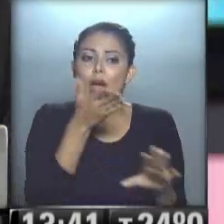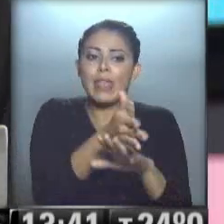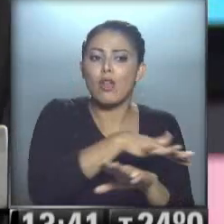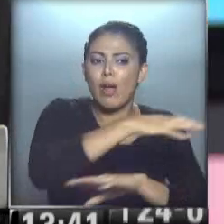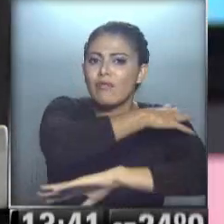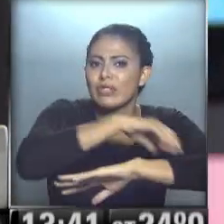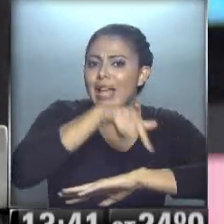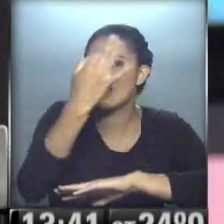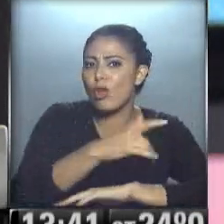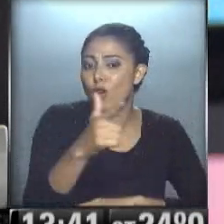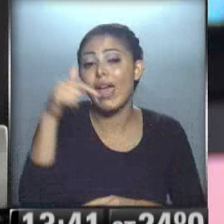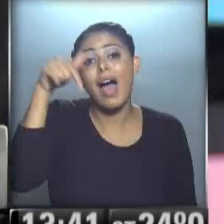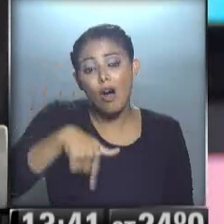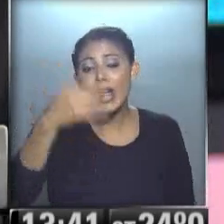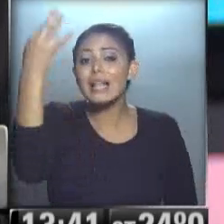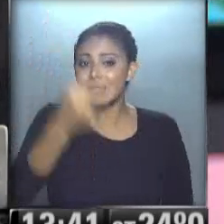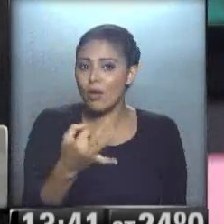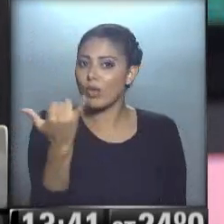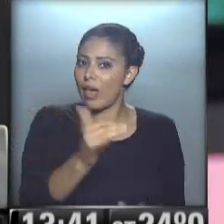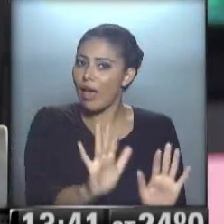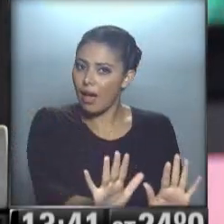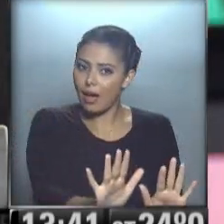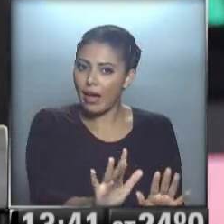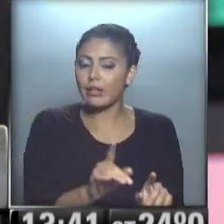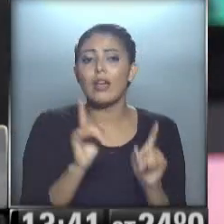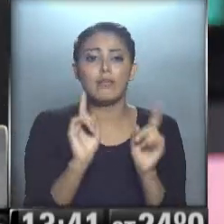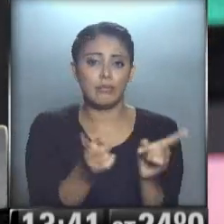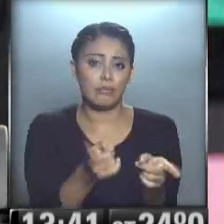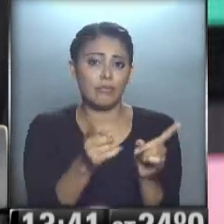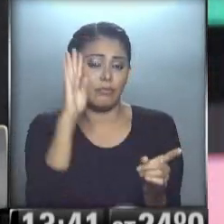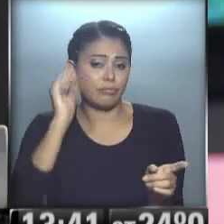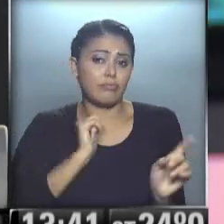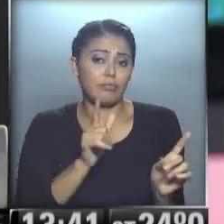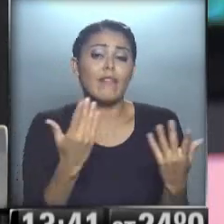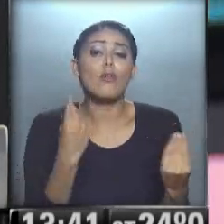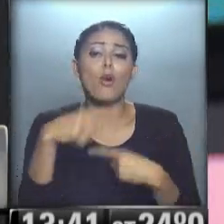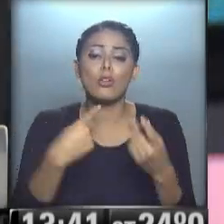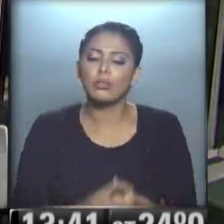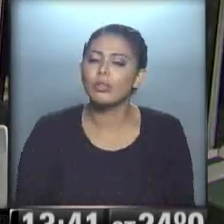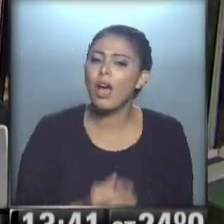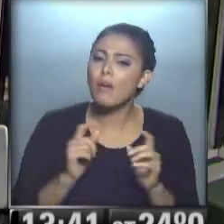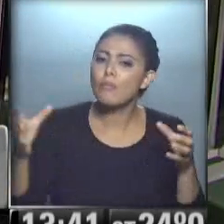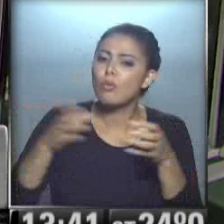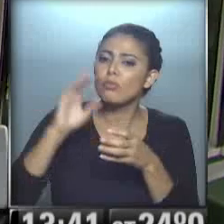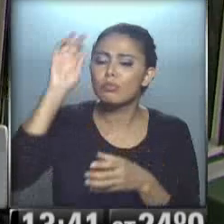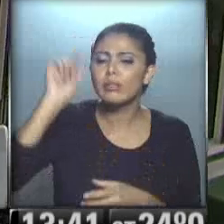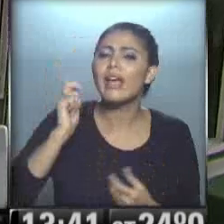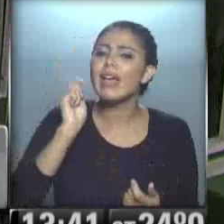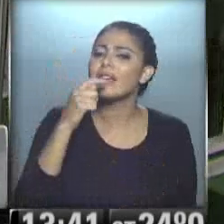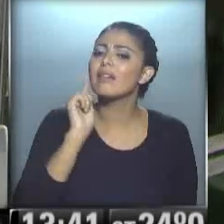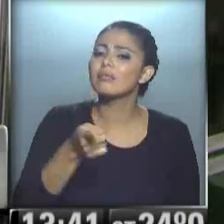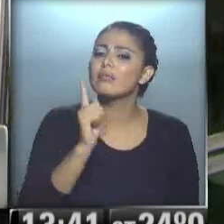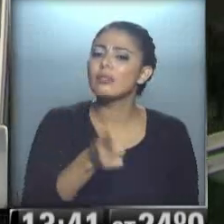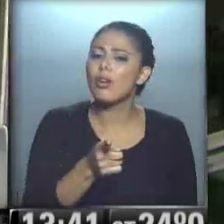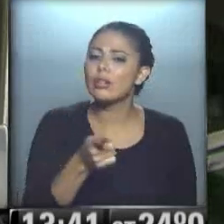porque no hay seguridad Bueno ahora la seguridad está Van a estar algún tiempo ahí veremos Cómo sigue la situación emilo y estas fuerzas federales Quiénes le van a dar órdenes